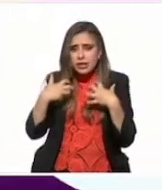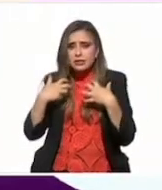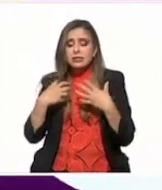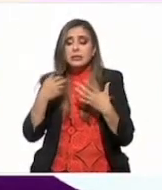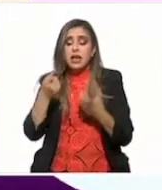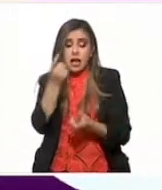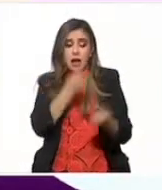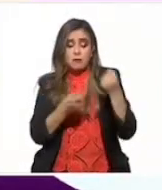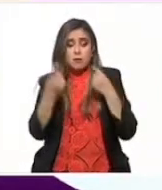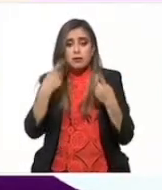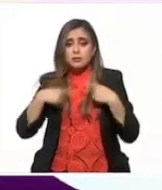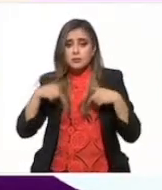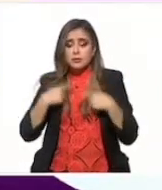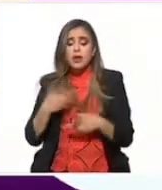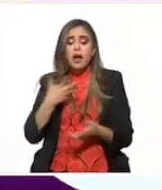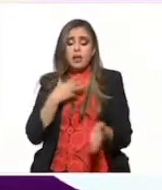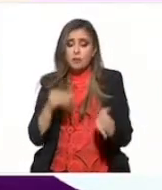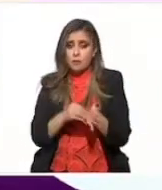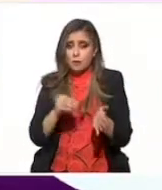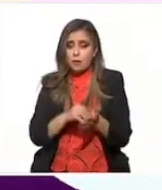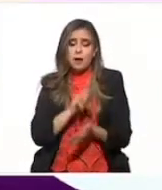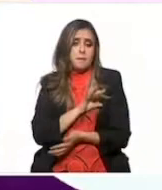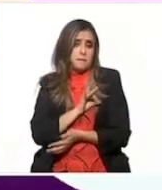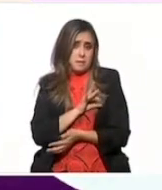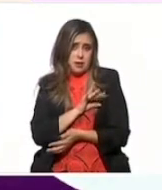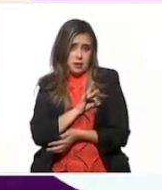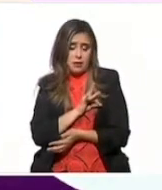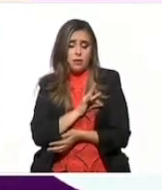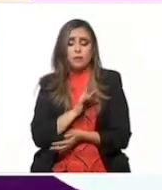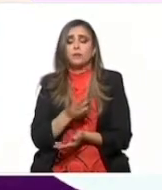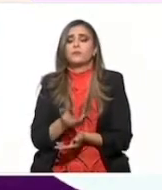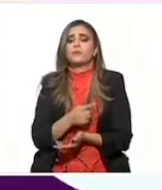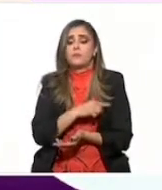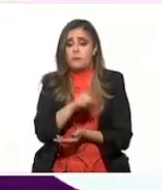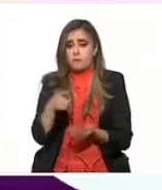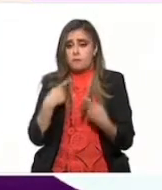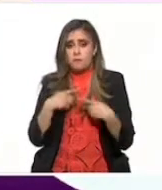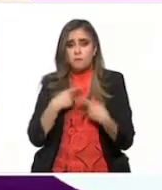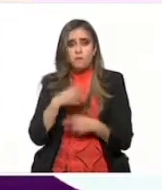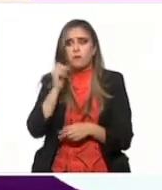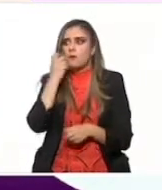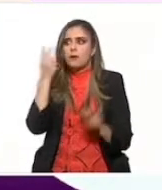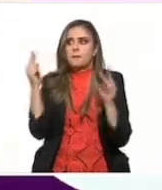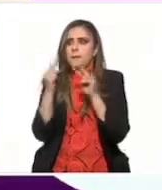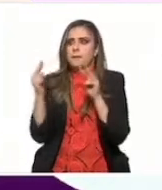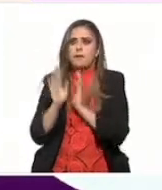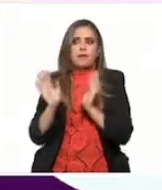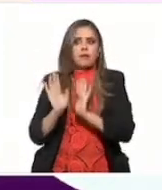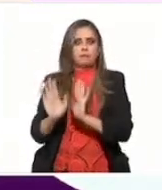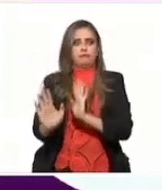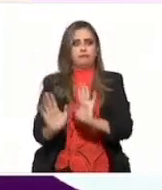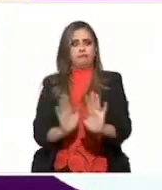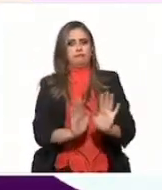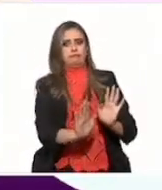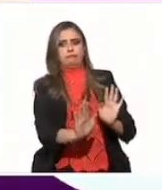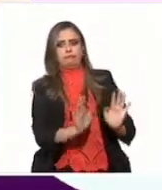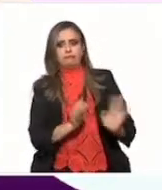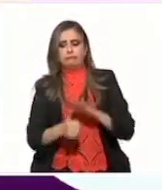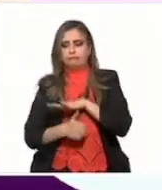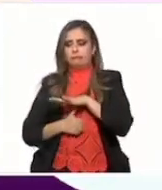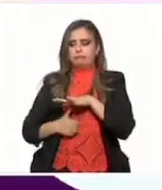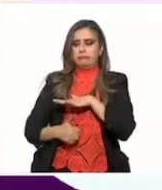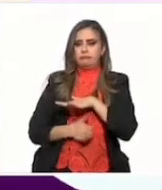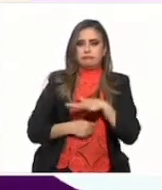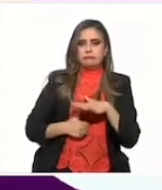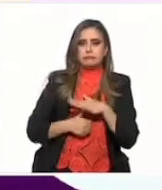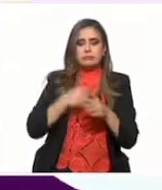tienen miedo no quieren ni siquiera ver a nadie en casa si bien hay que resguardarse llevan